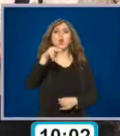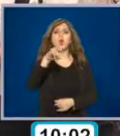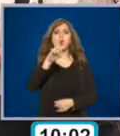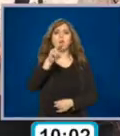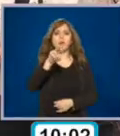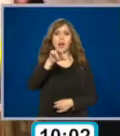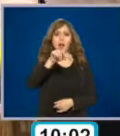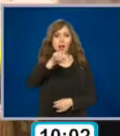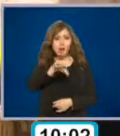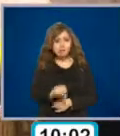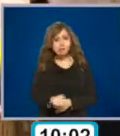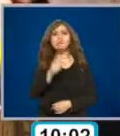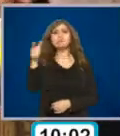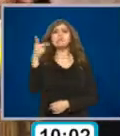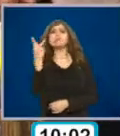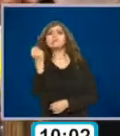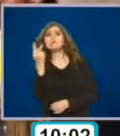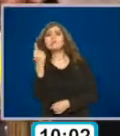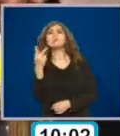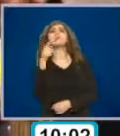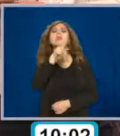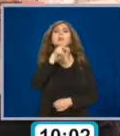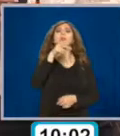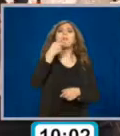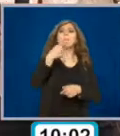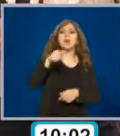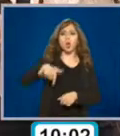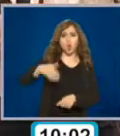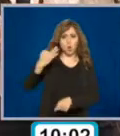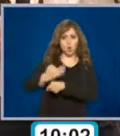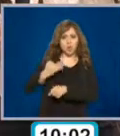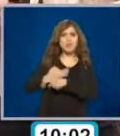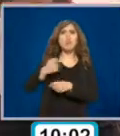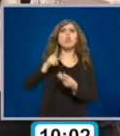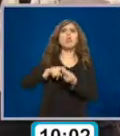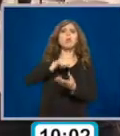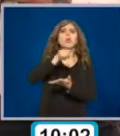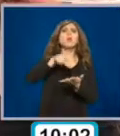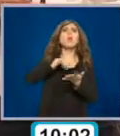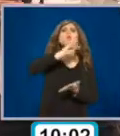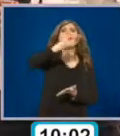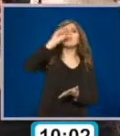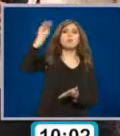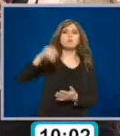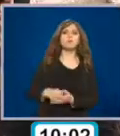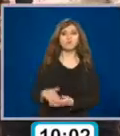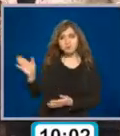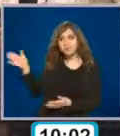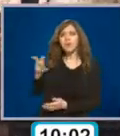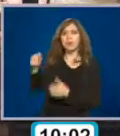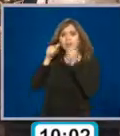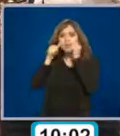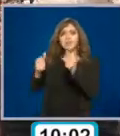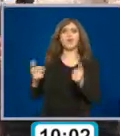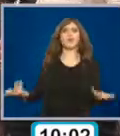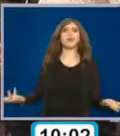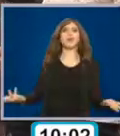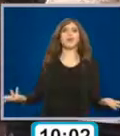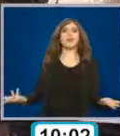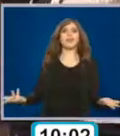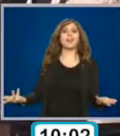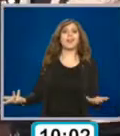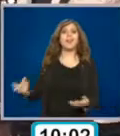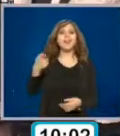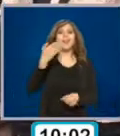participado, han andado trabajando mucho. ¿De aquí a dónde se van? Cuéntenme. ¡Te estoy hablando! ¿Sabes por qué